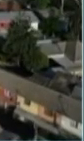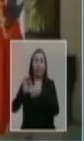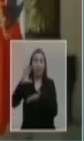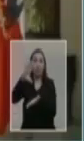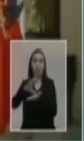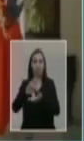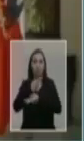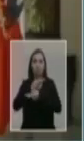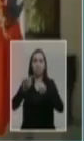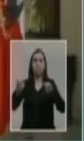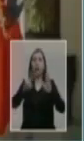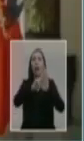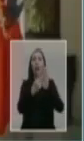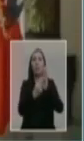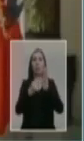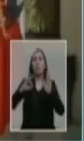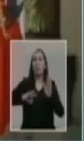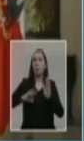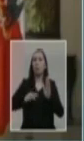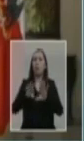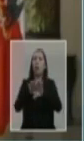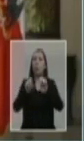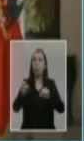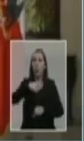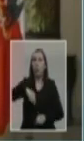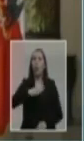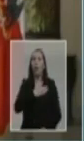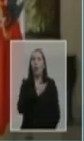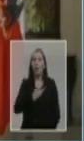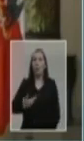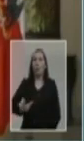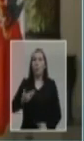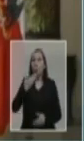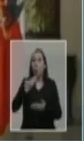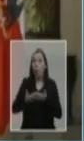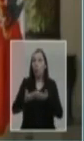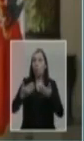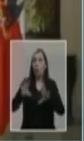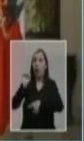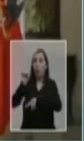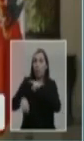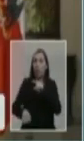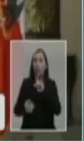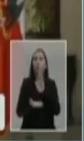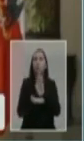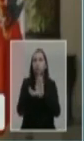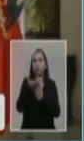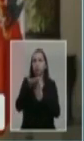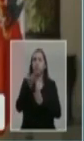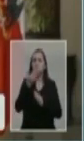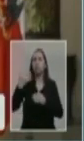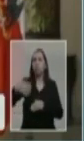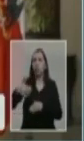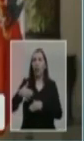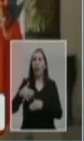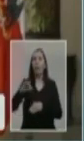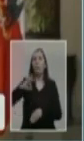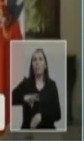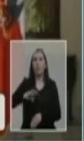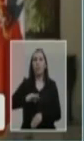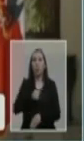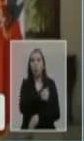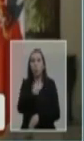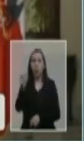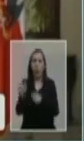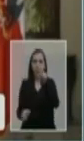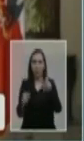allá? Sí, es bueno, una de las primeras reformas, o segunda ola, porque vino de Bachelet, también